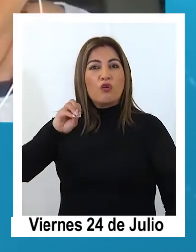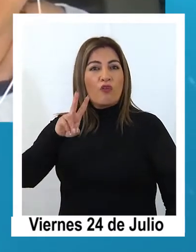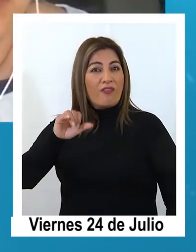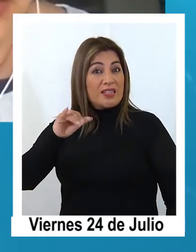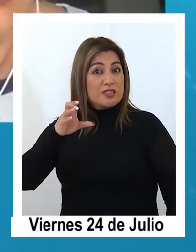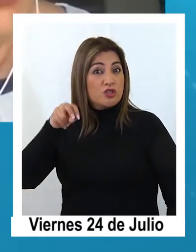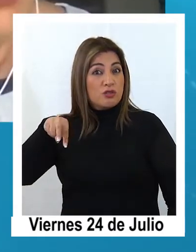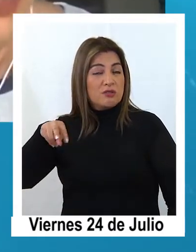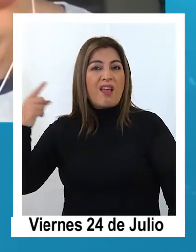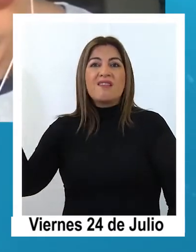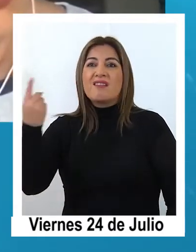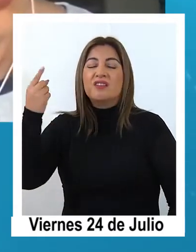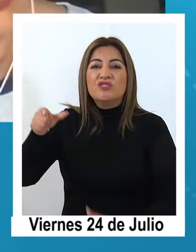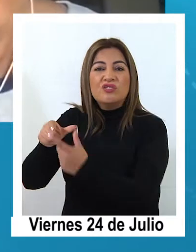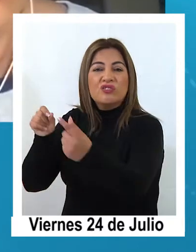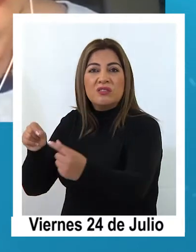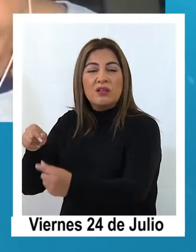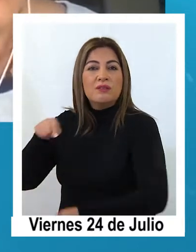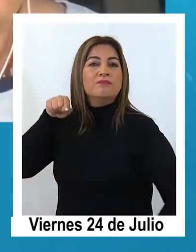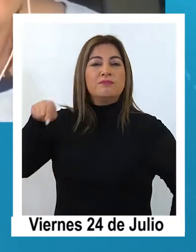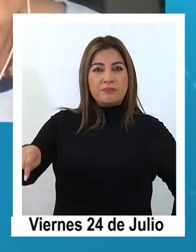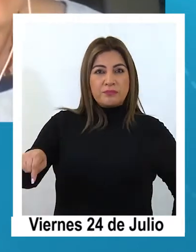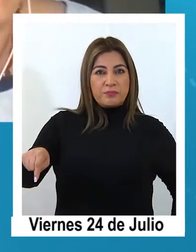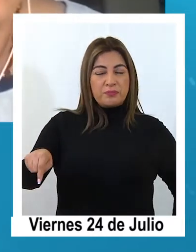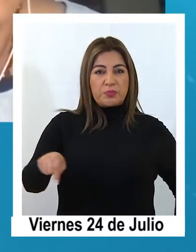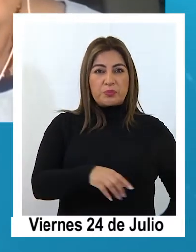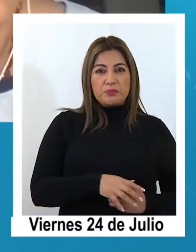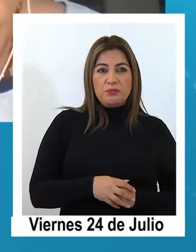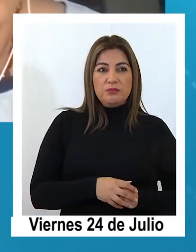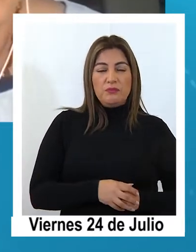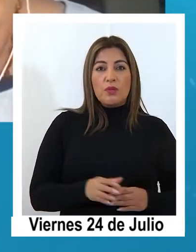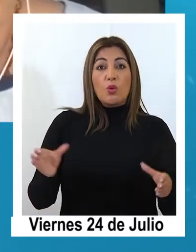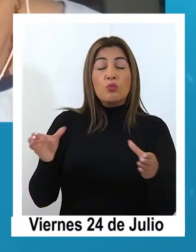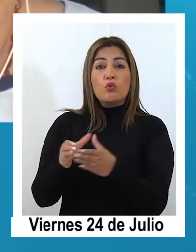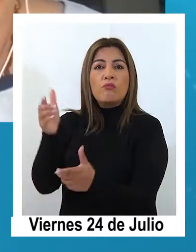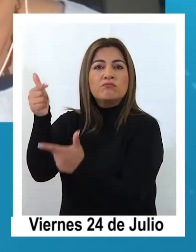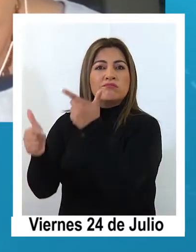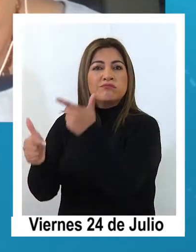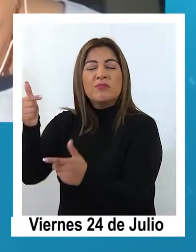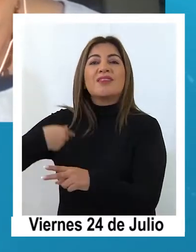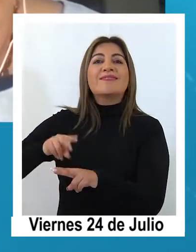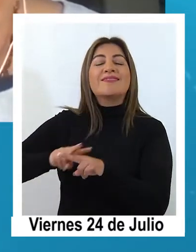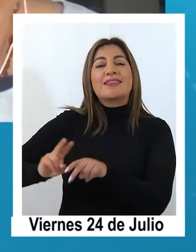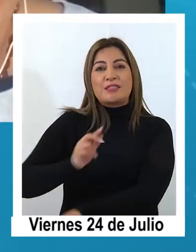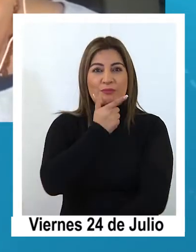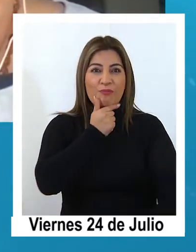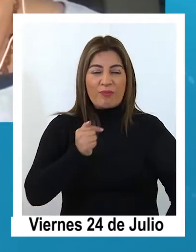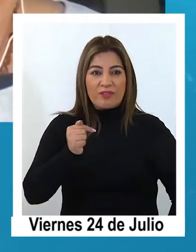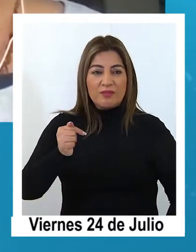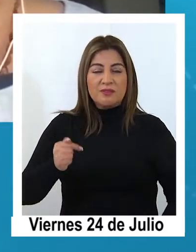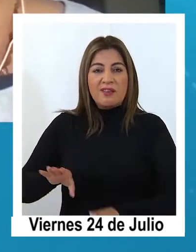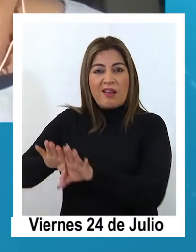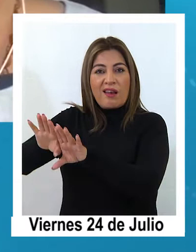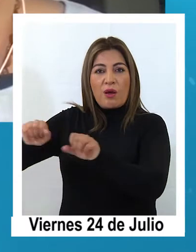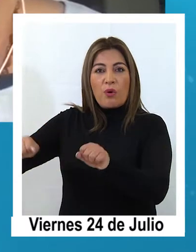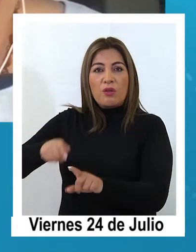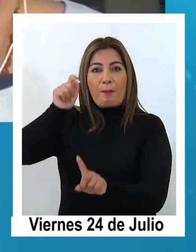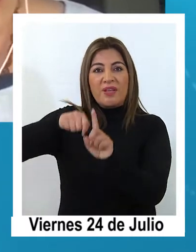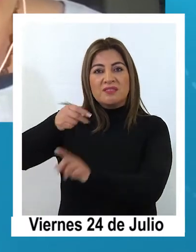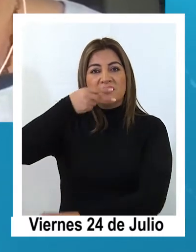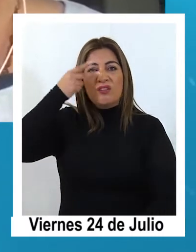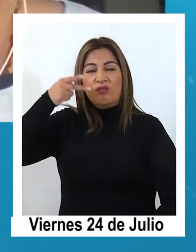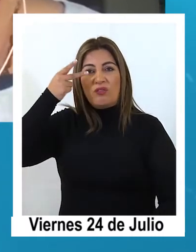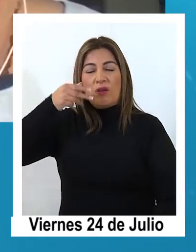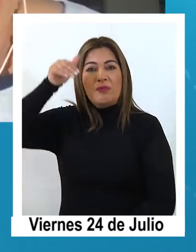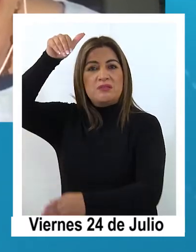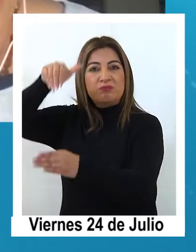ha abierto, primero fue uno de los partidos políticos que facilitó el acuerdo de noviembre, el